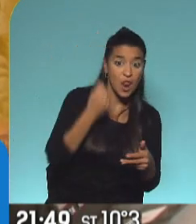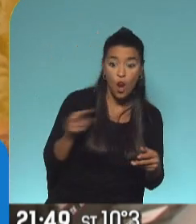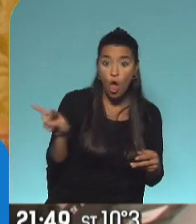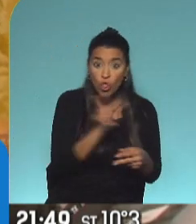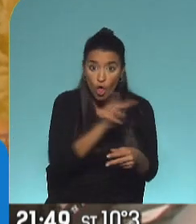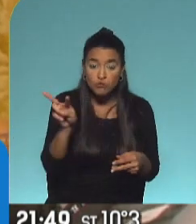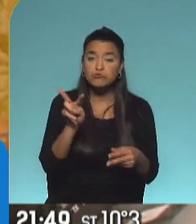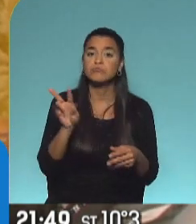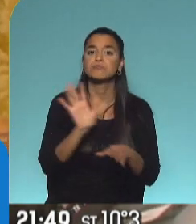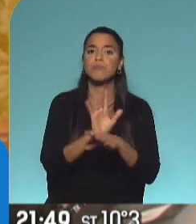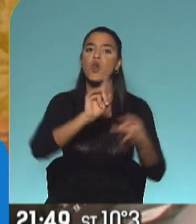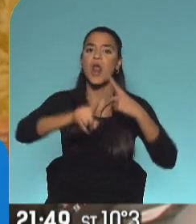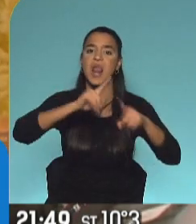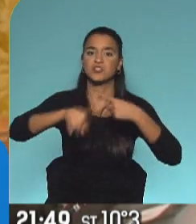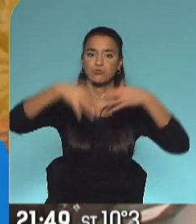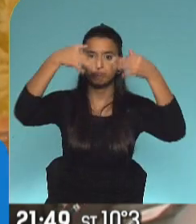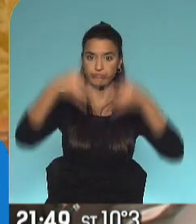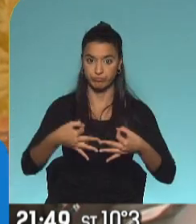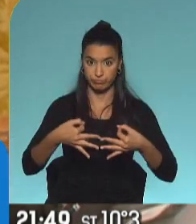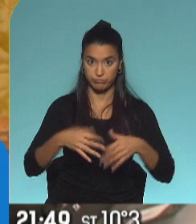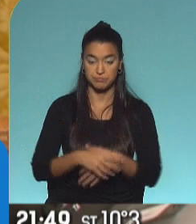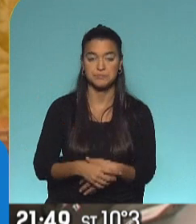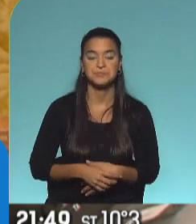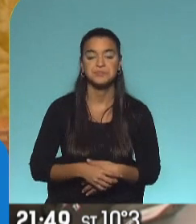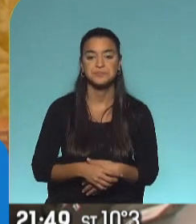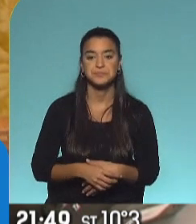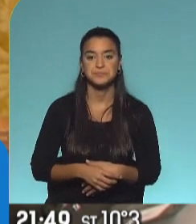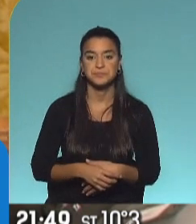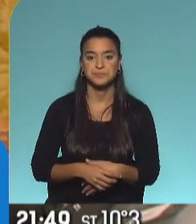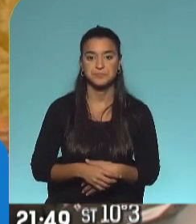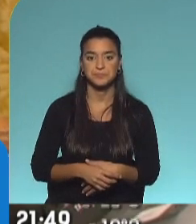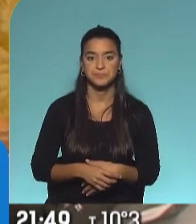normalizarán completamente sus relaciones diplomáticas.